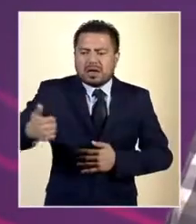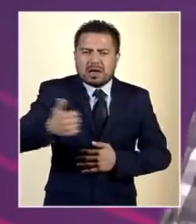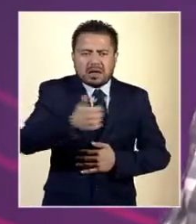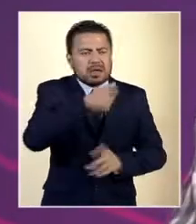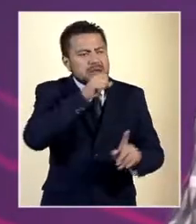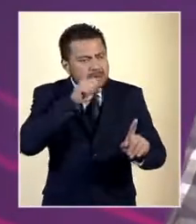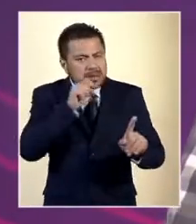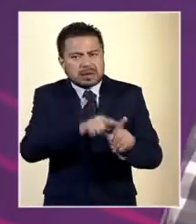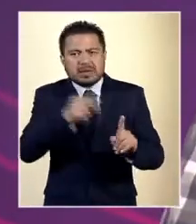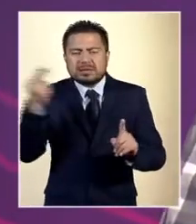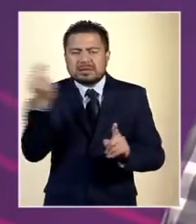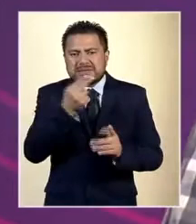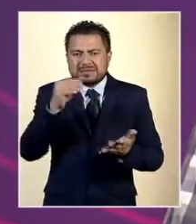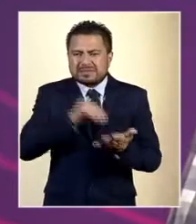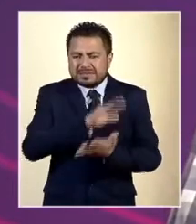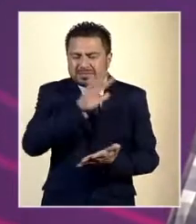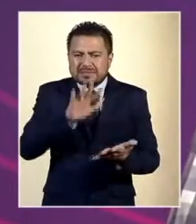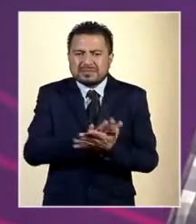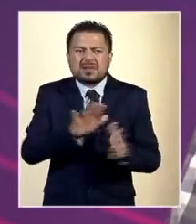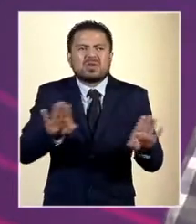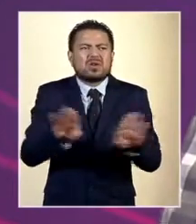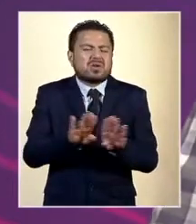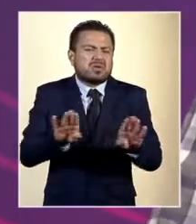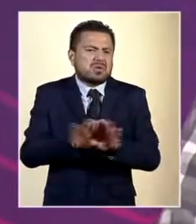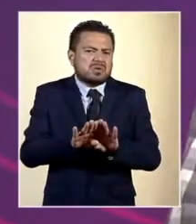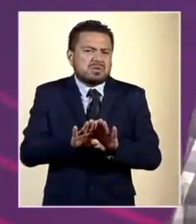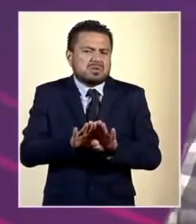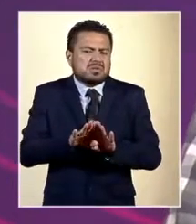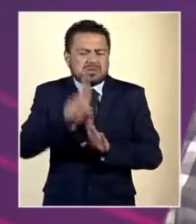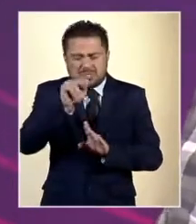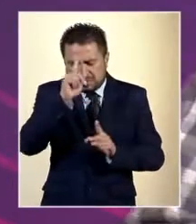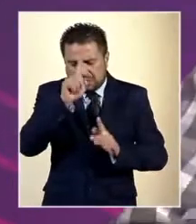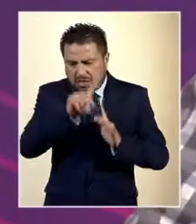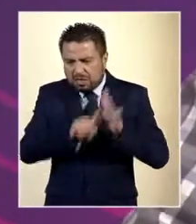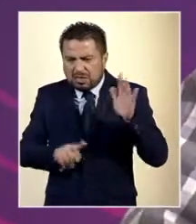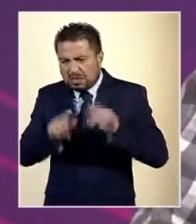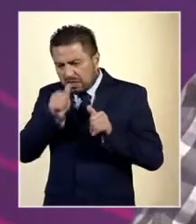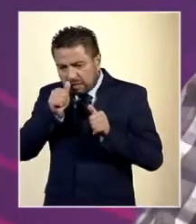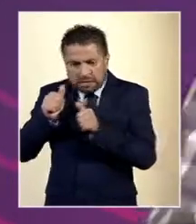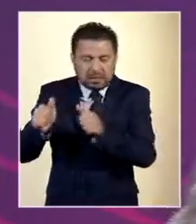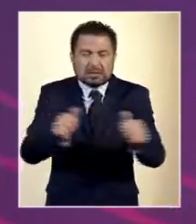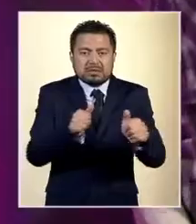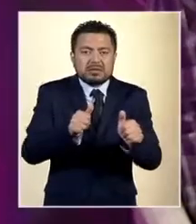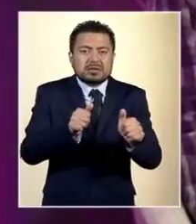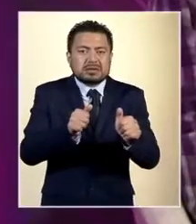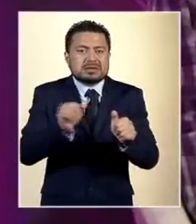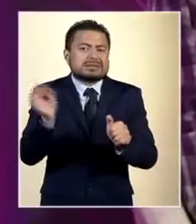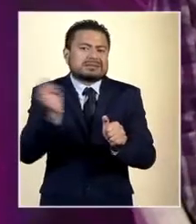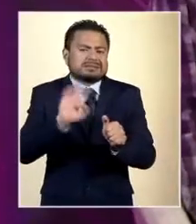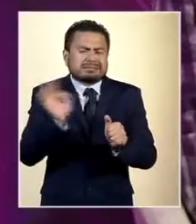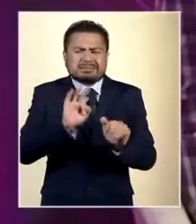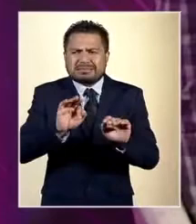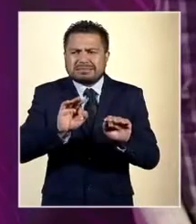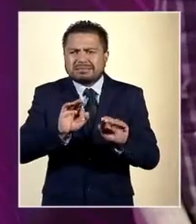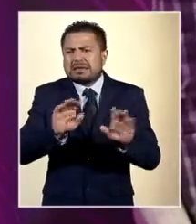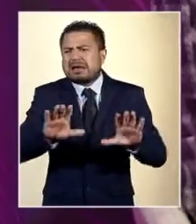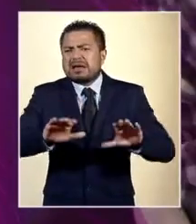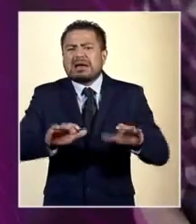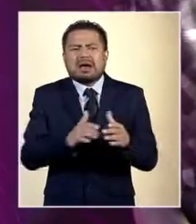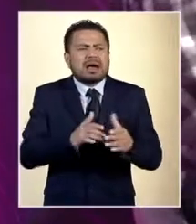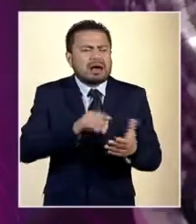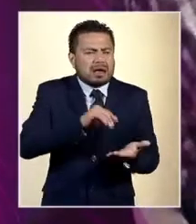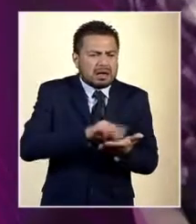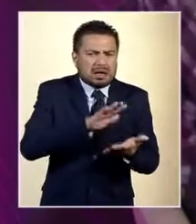también hay que no lo perdamos de vista, porque quizá en étnica, en Caracol, en